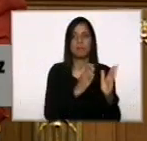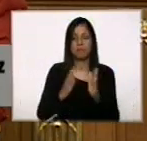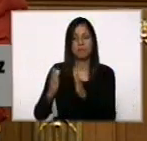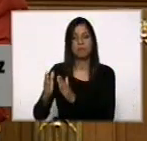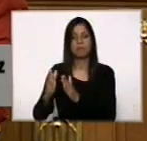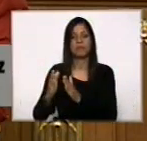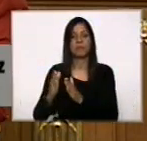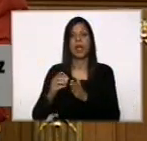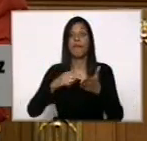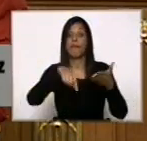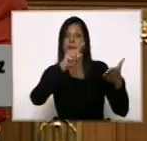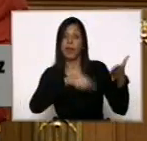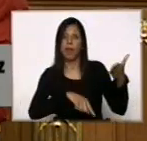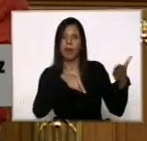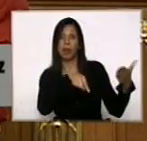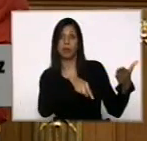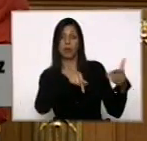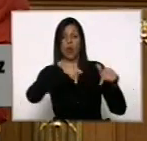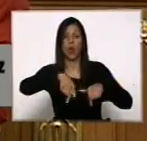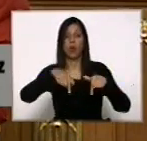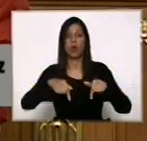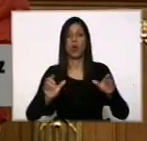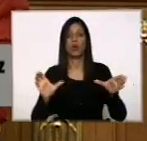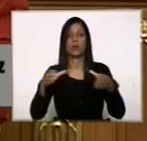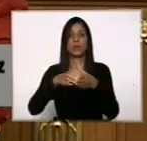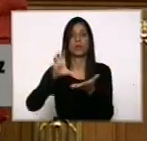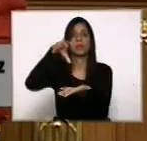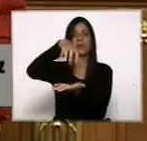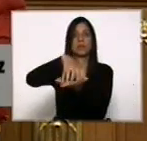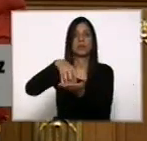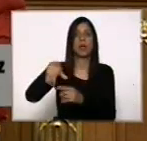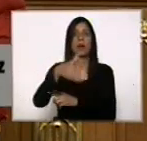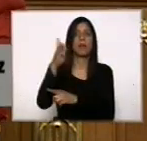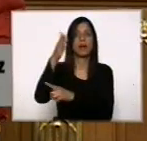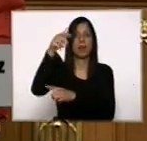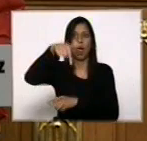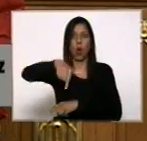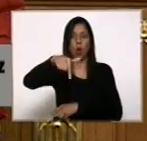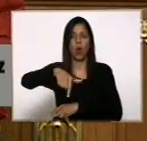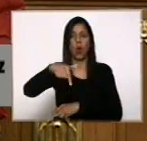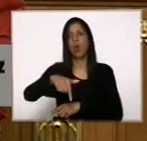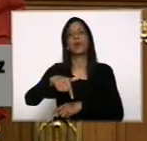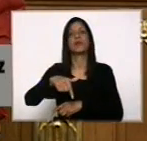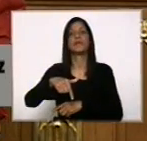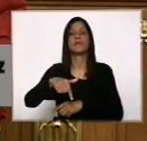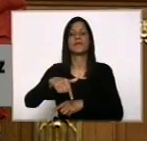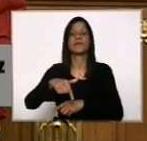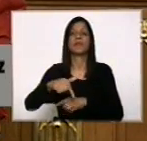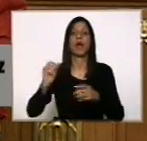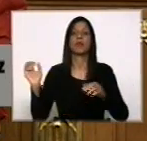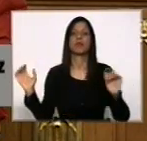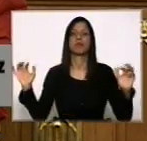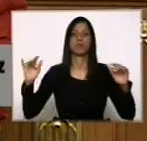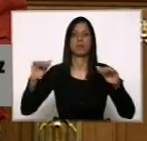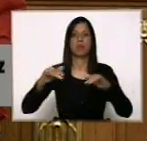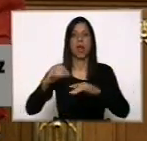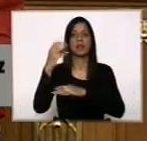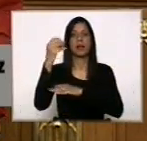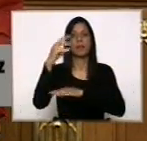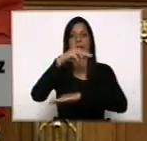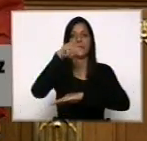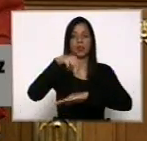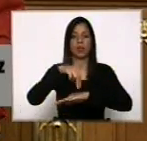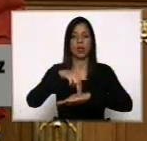Dado firmado en el hemiciclo de sesiones de la Asamblea Nacional Constituyente del Palacio Federal Legislativo en